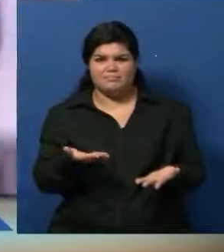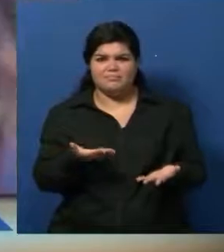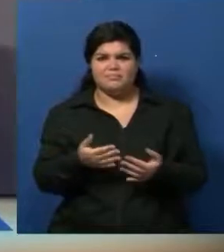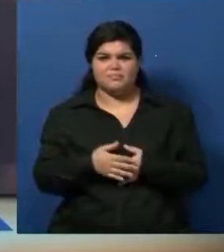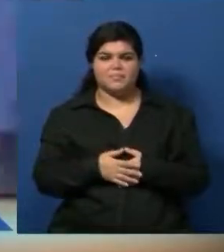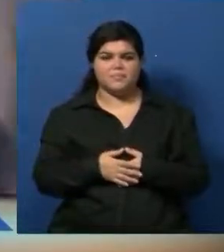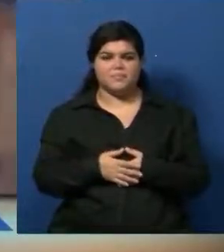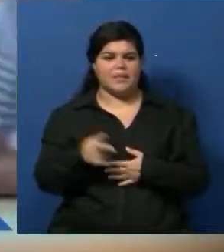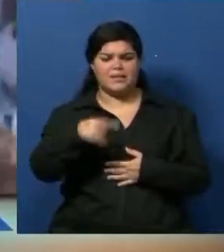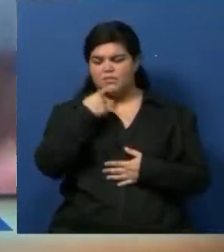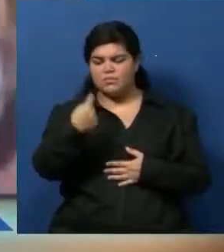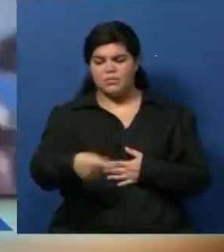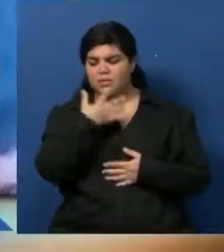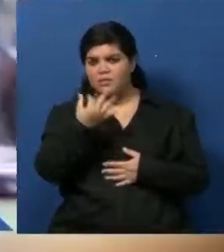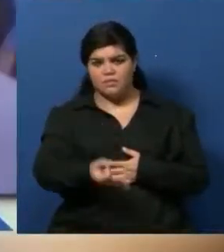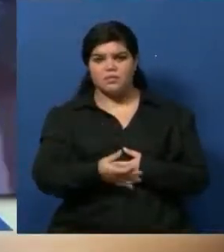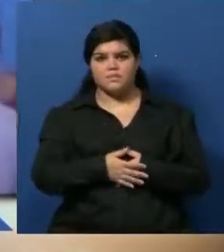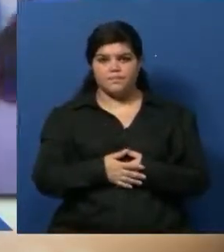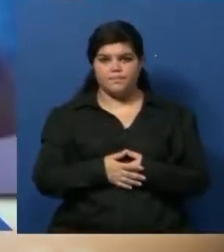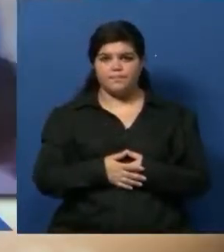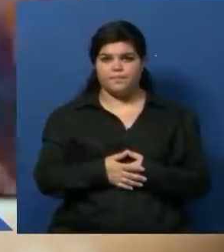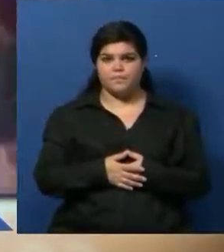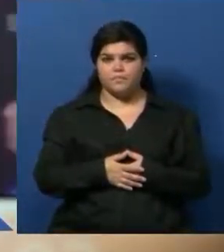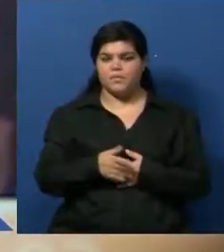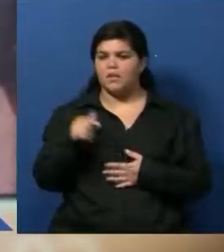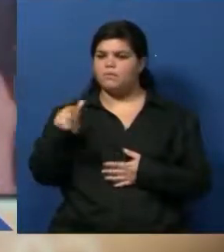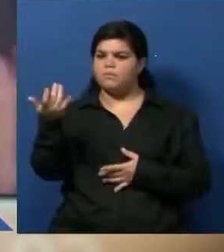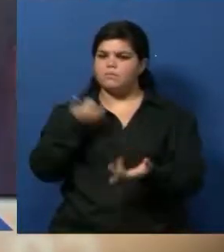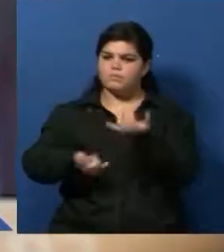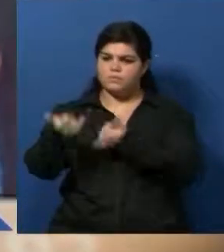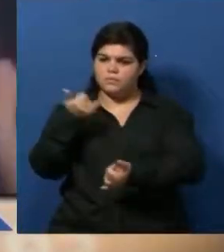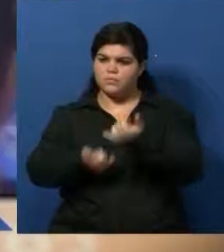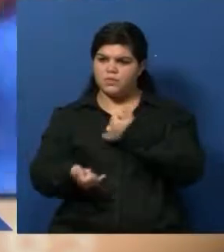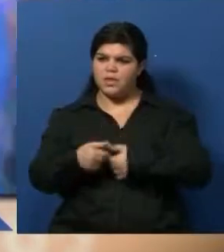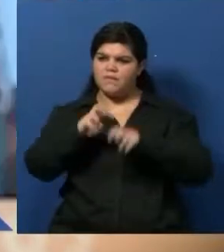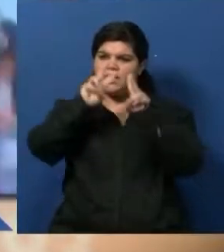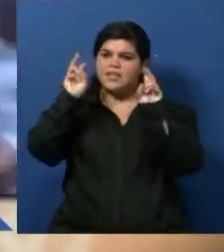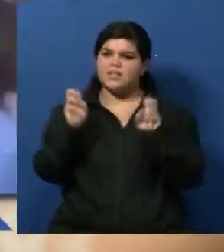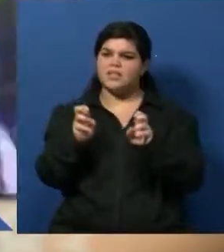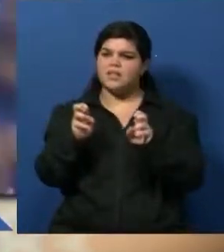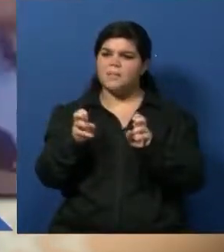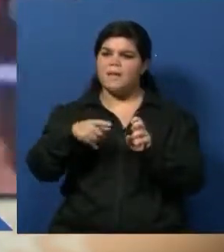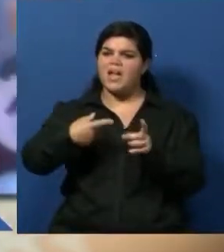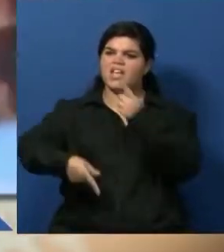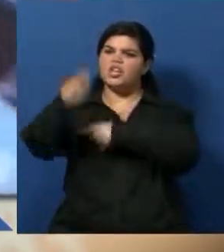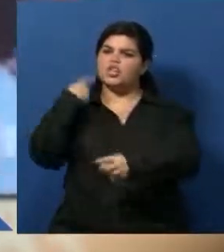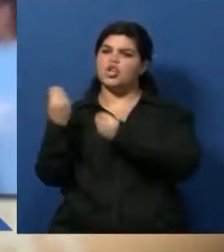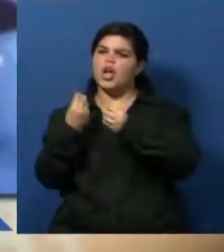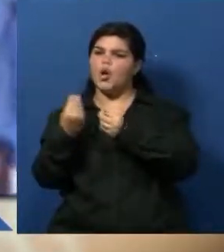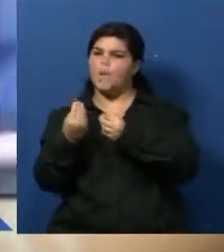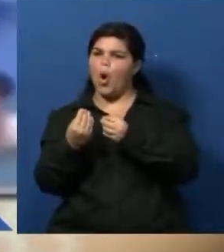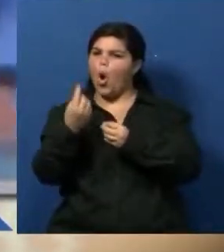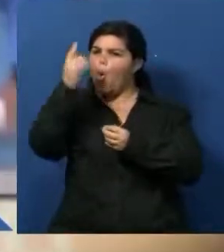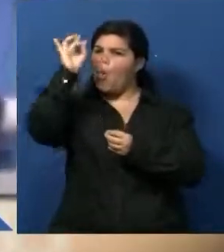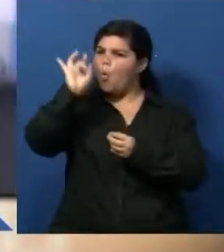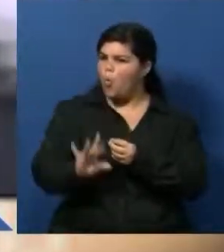incomprensible que realmente es muy triste. Vos decías puntualmente el tema de la versión. ¿La versión que se conoce es una sola? ¿Es